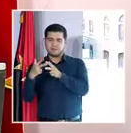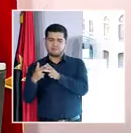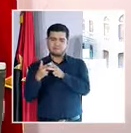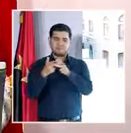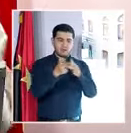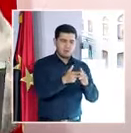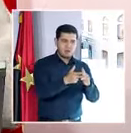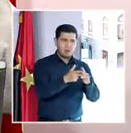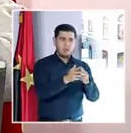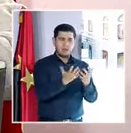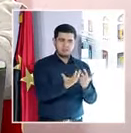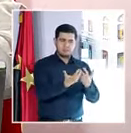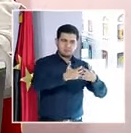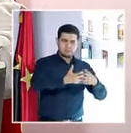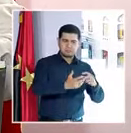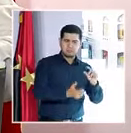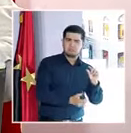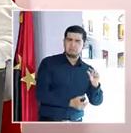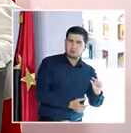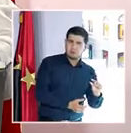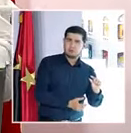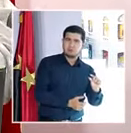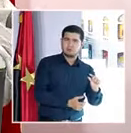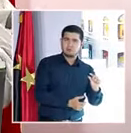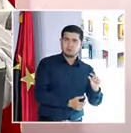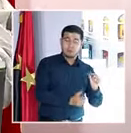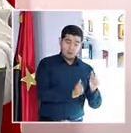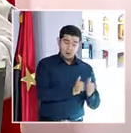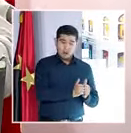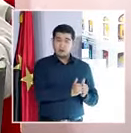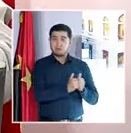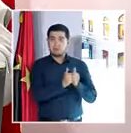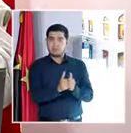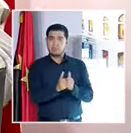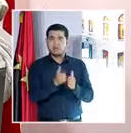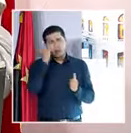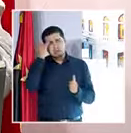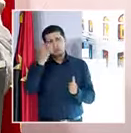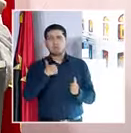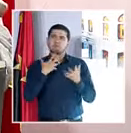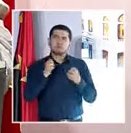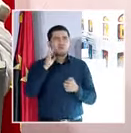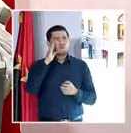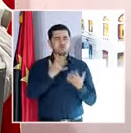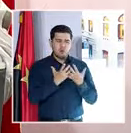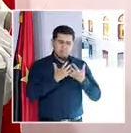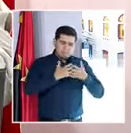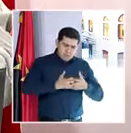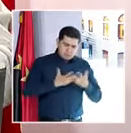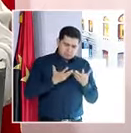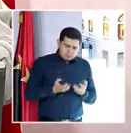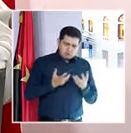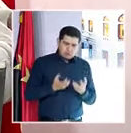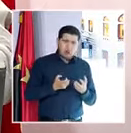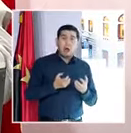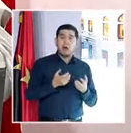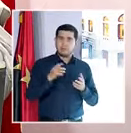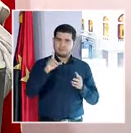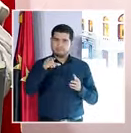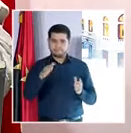empresa, acompañar a los emprendedores. Debo resaltar en este componente la creación de la política pública